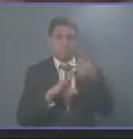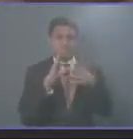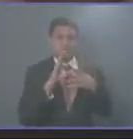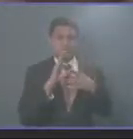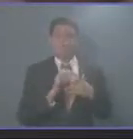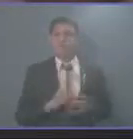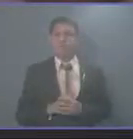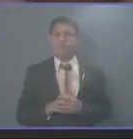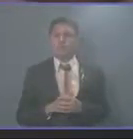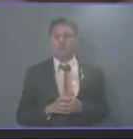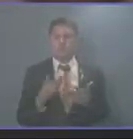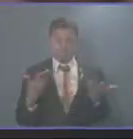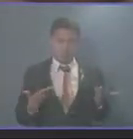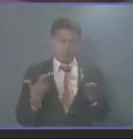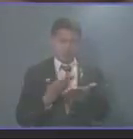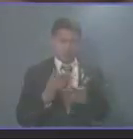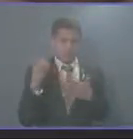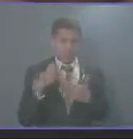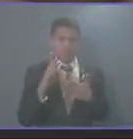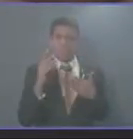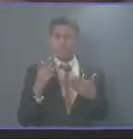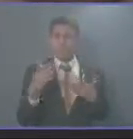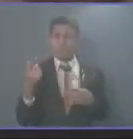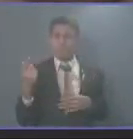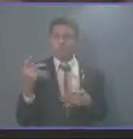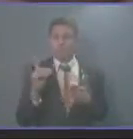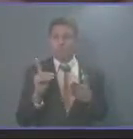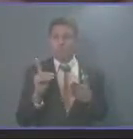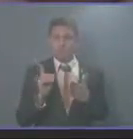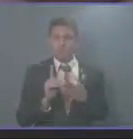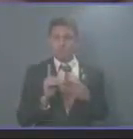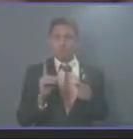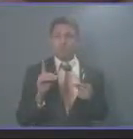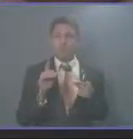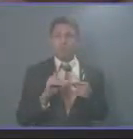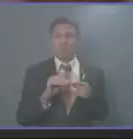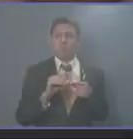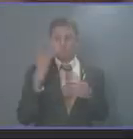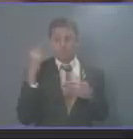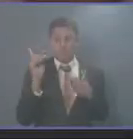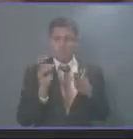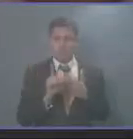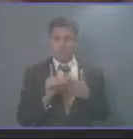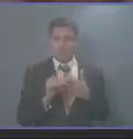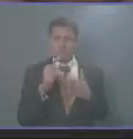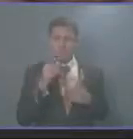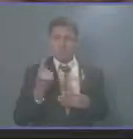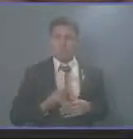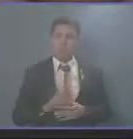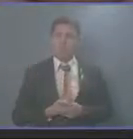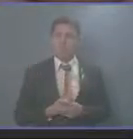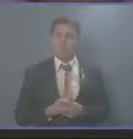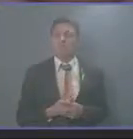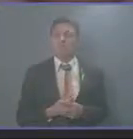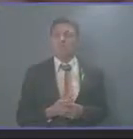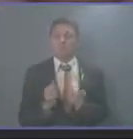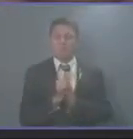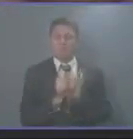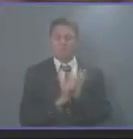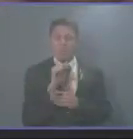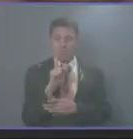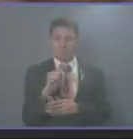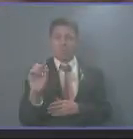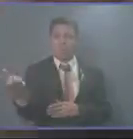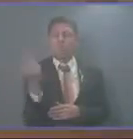facultades constitucionales y a iniciativa de los diputados y las diputadas, decreta. Artículo